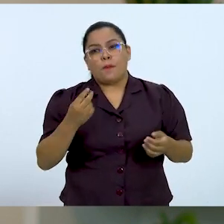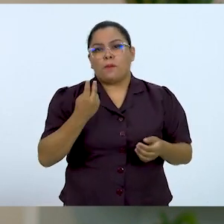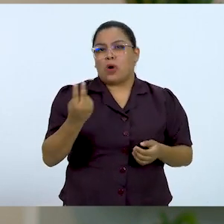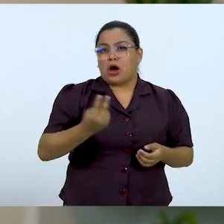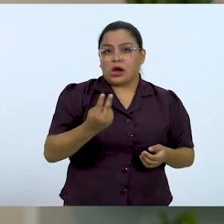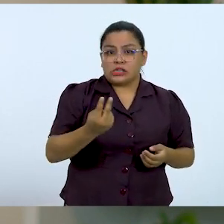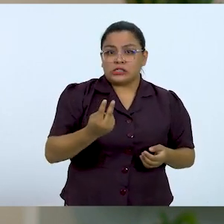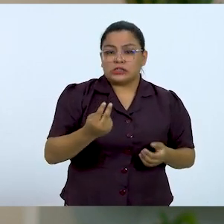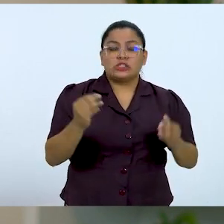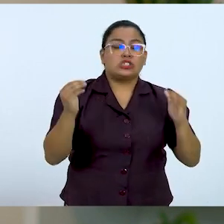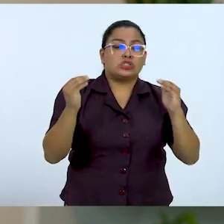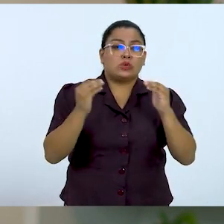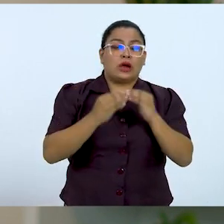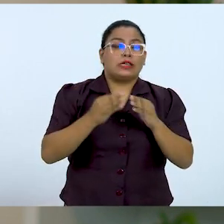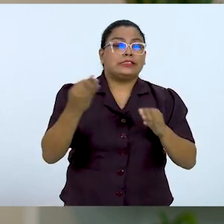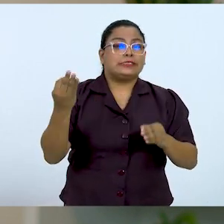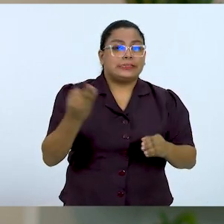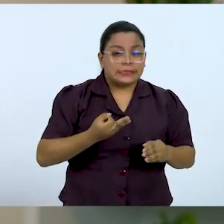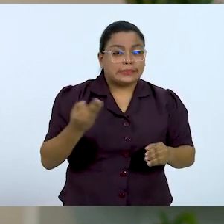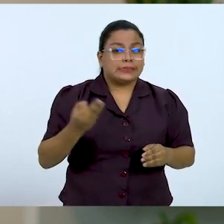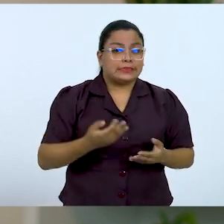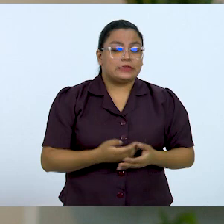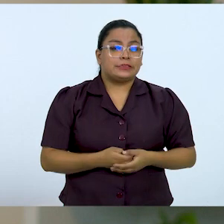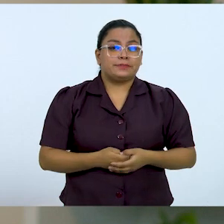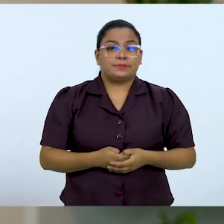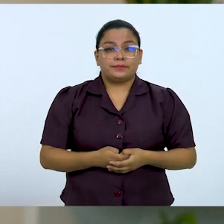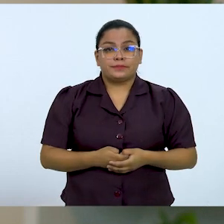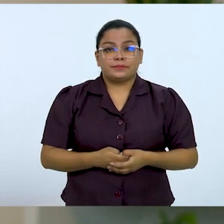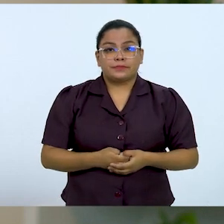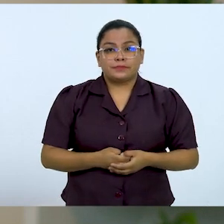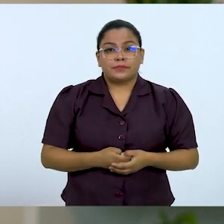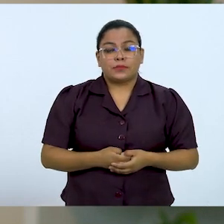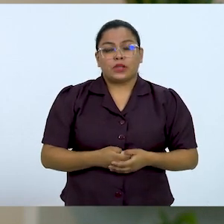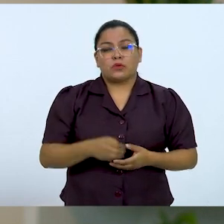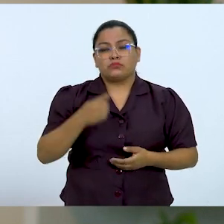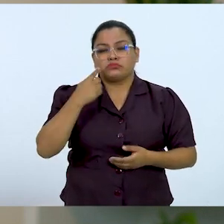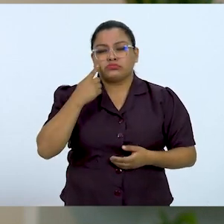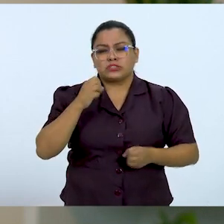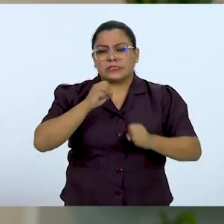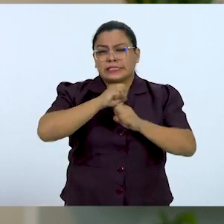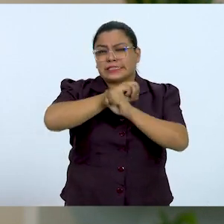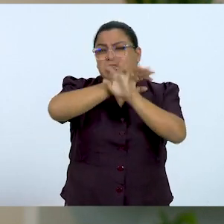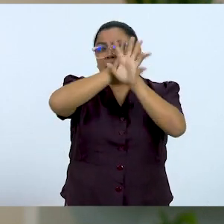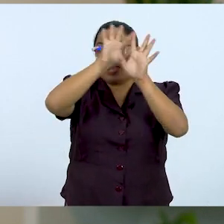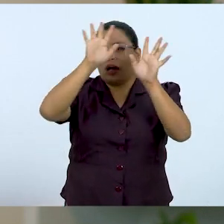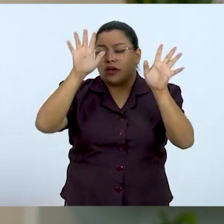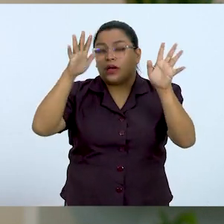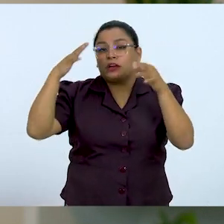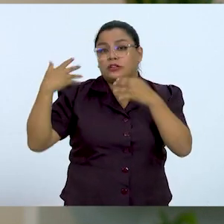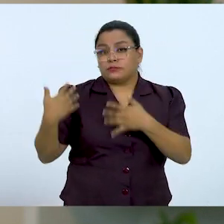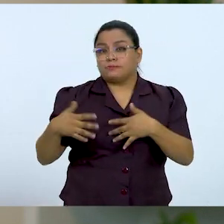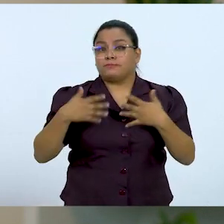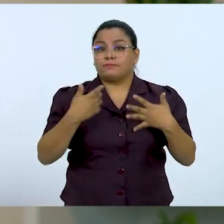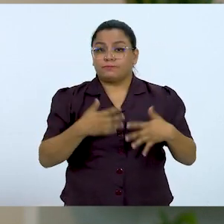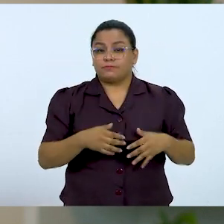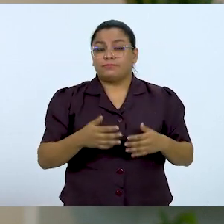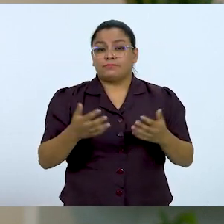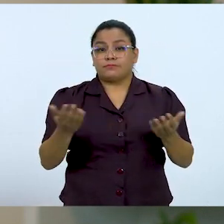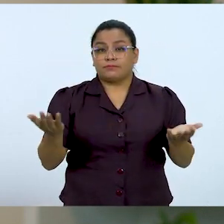grupal. También es necesario que haya una claridad en la actividad a